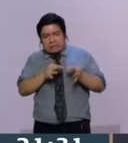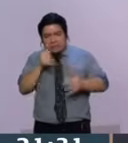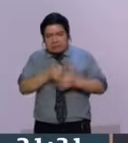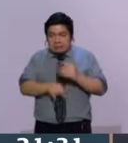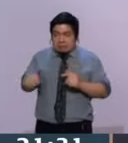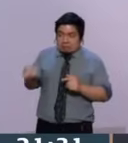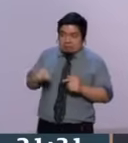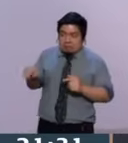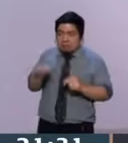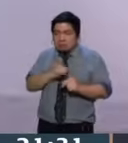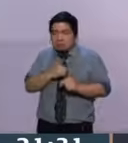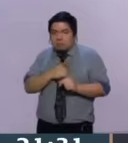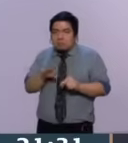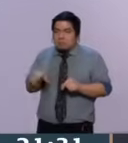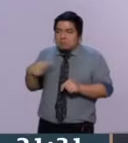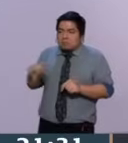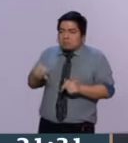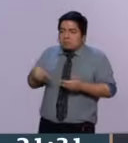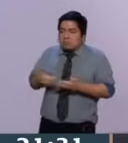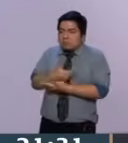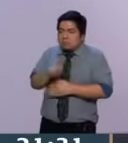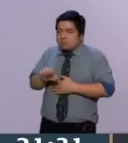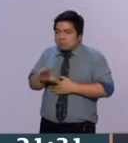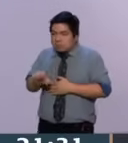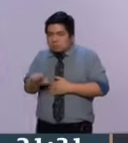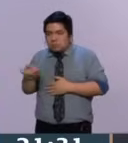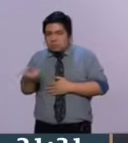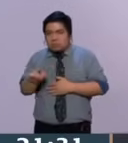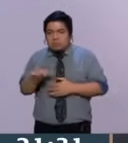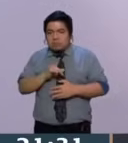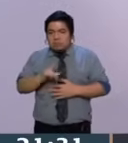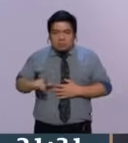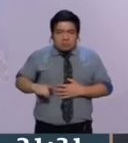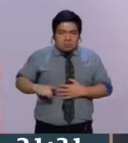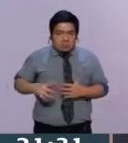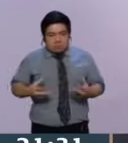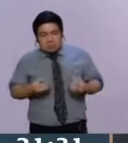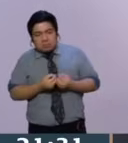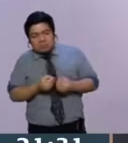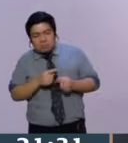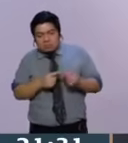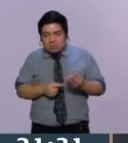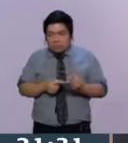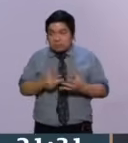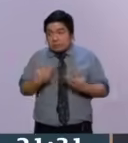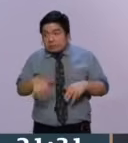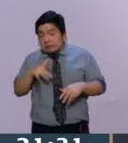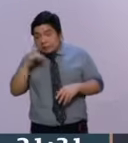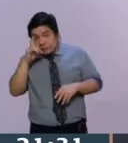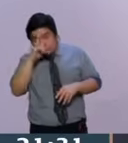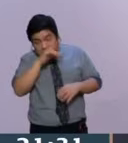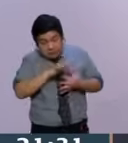alguien que no porque los pariste es tu responsabilidad y el Estado es corresponsable contigo y etcétera. Creo que es una agenda